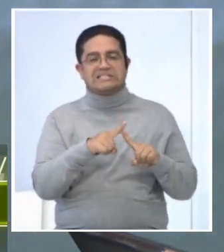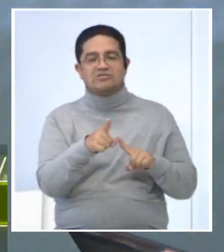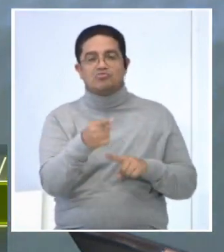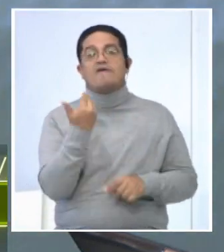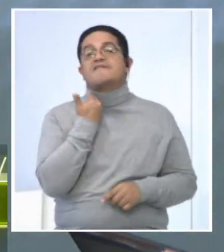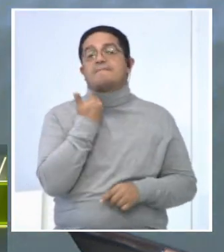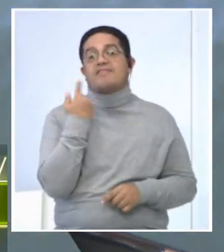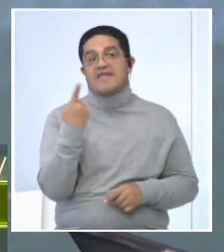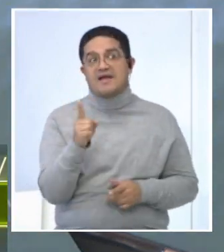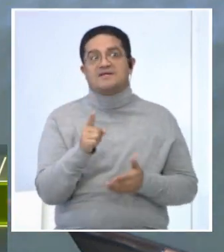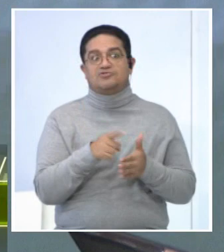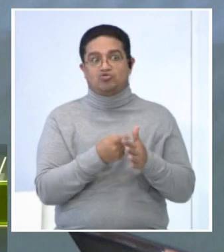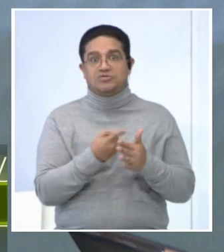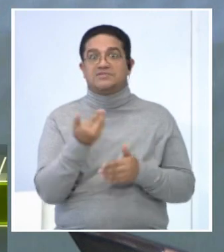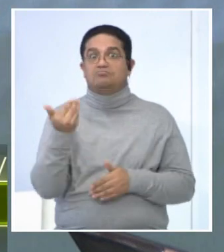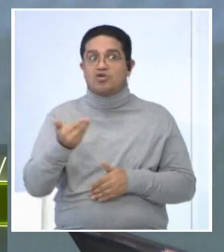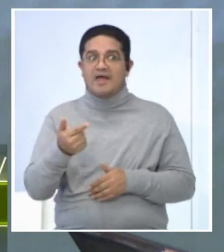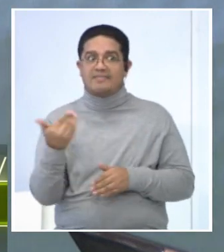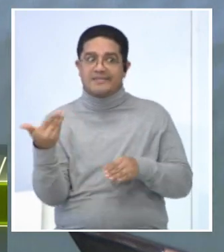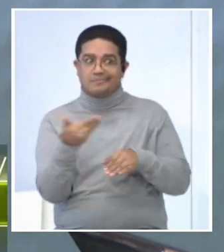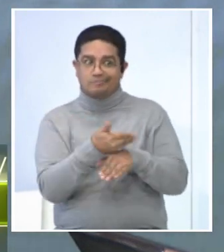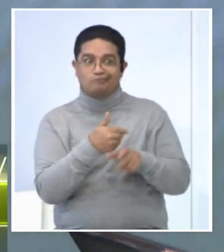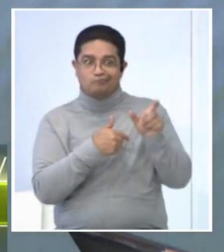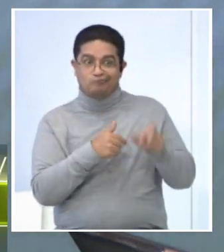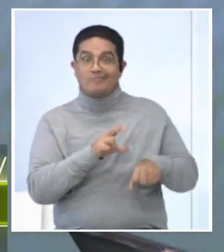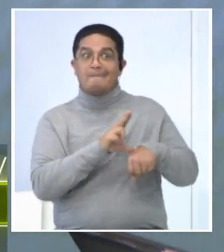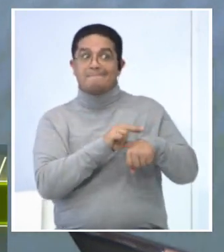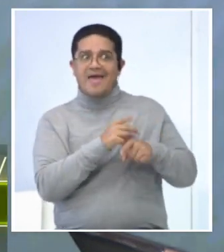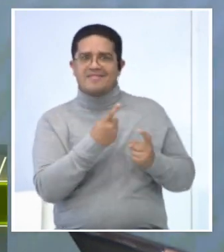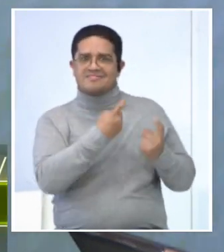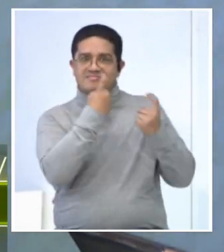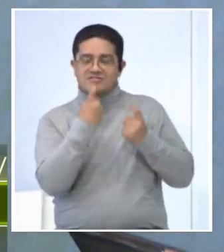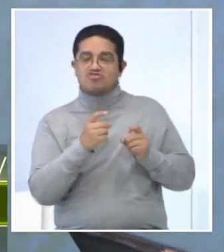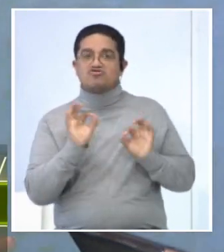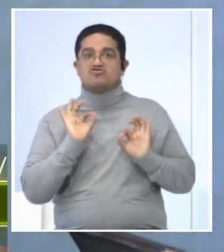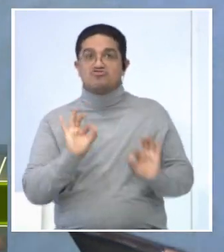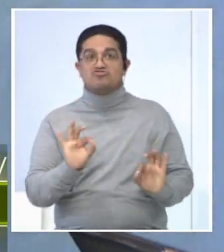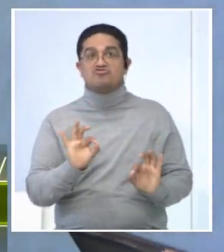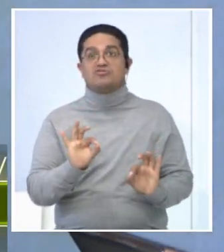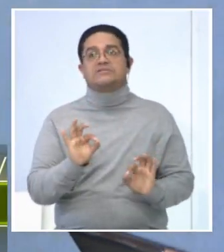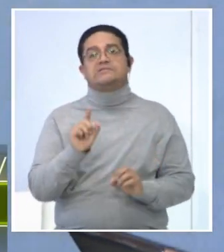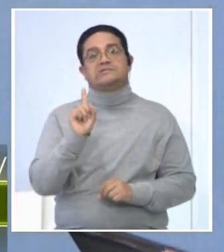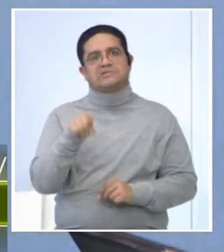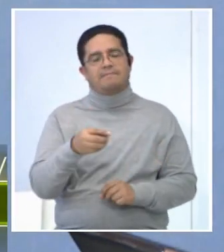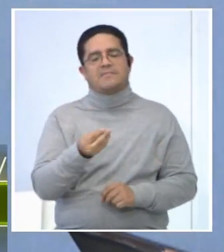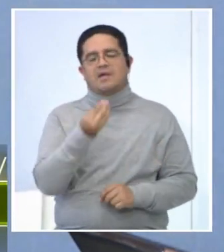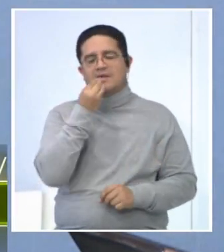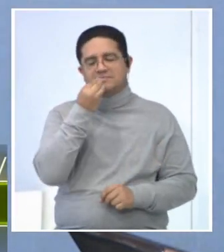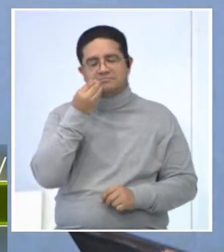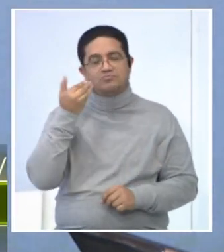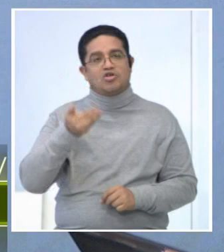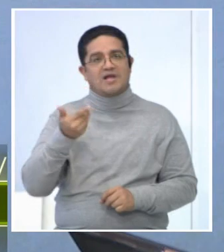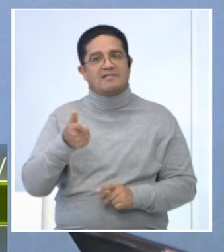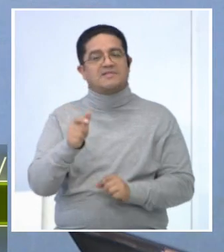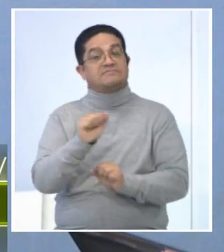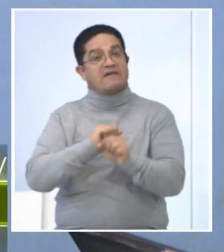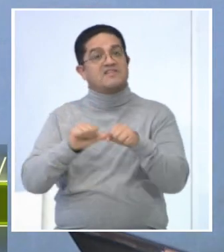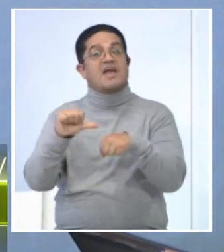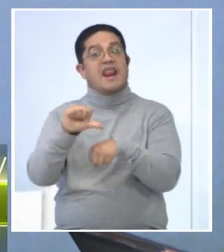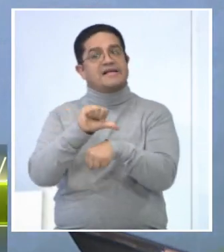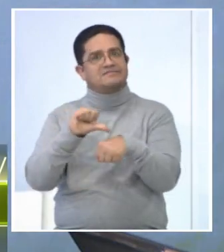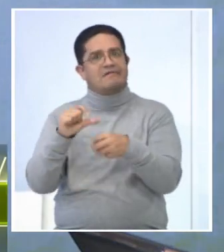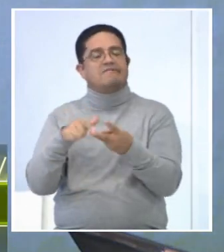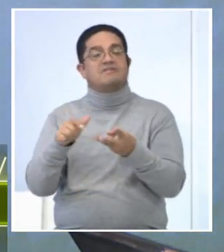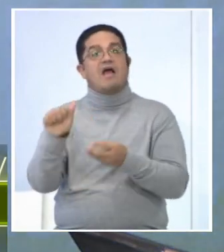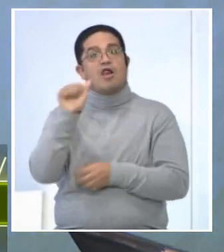eso es que es indispensable acudir a un especialista en materia. Okay. Y bueno, la alimentación es importantísima, hay que bajar las grasas, el consumo de